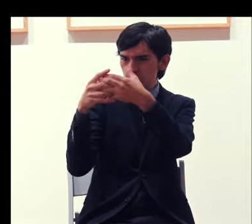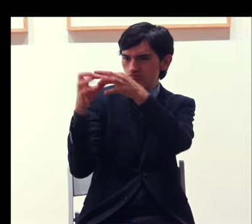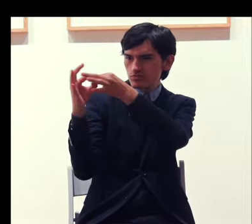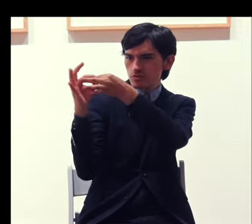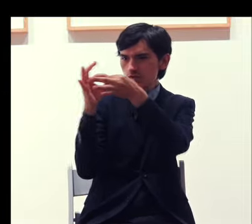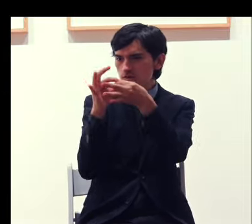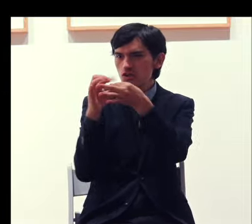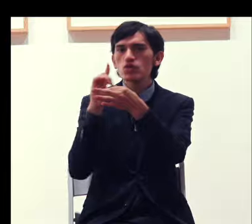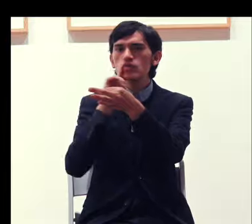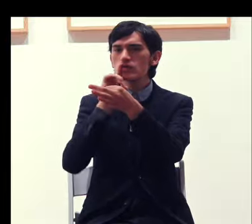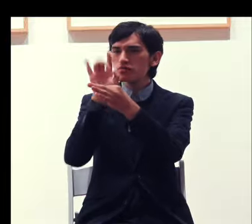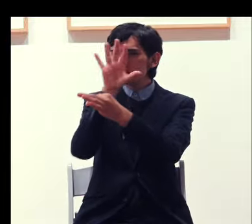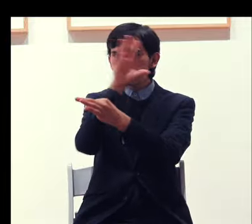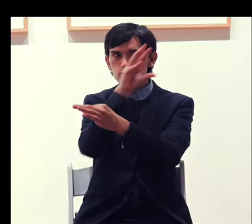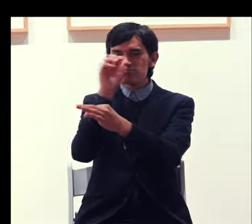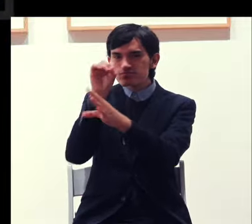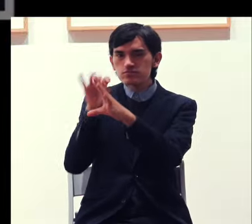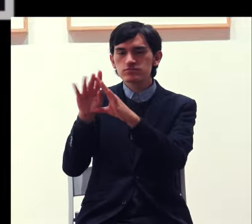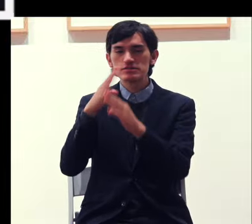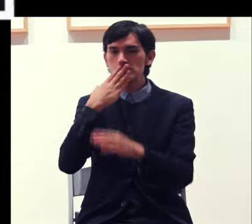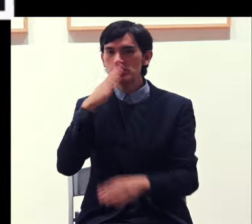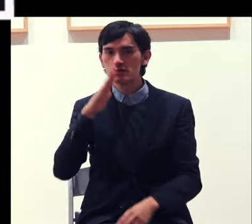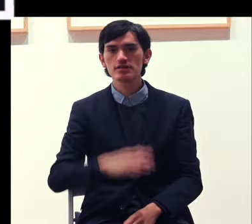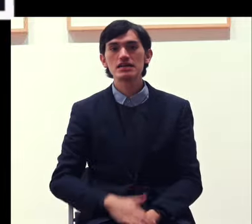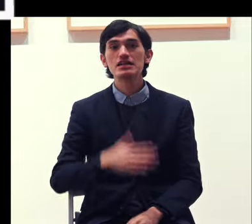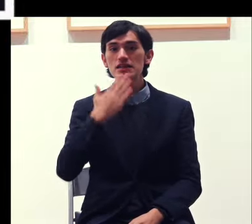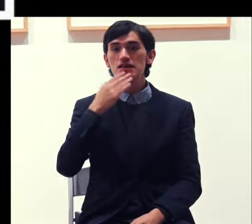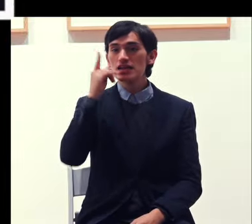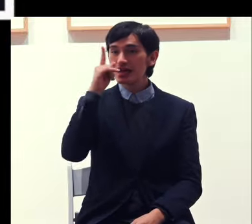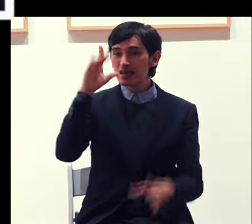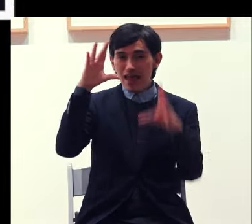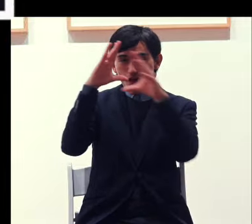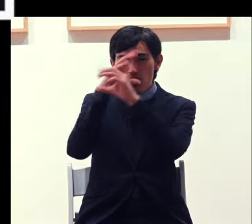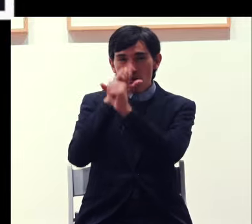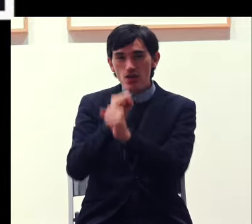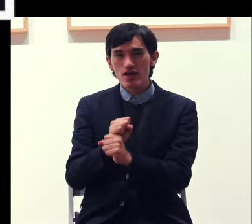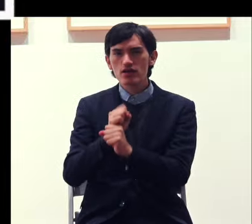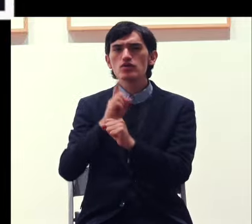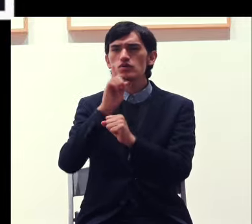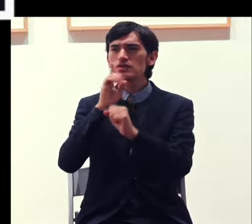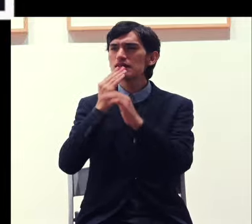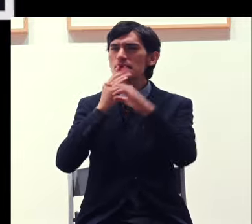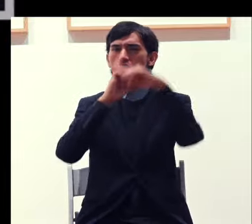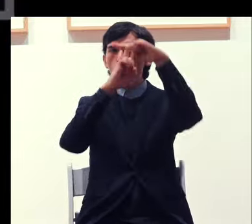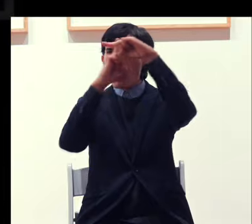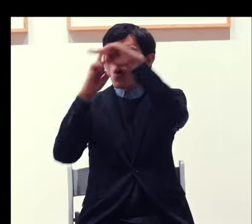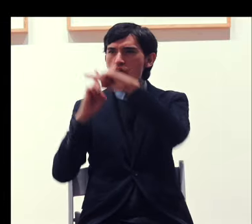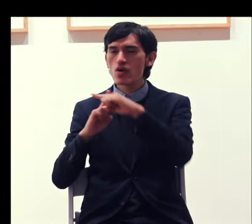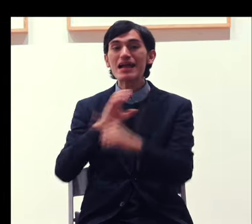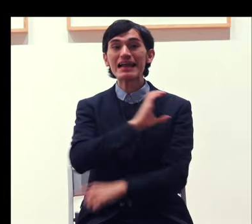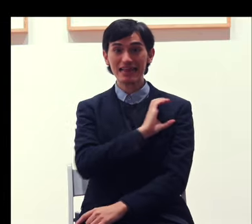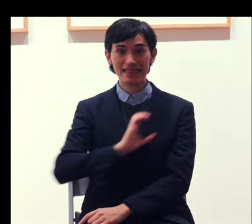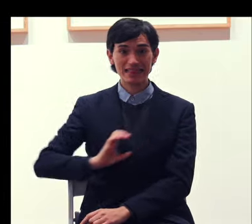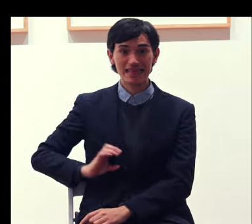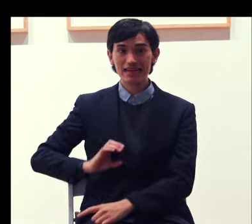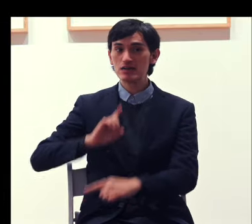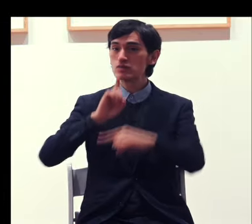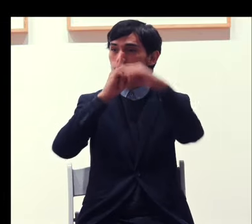cual Chillida posee los mejores escritos. Restos de tinta negra poblados por cruces